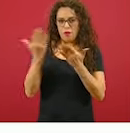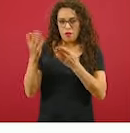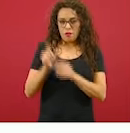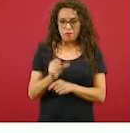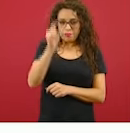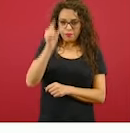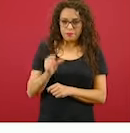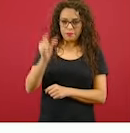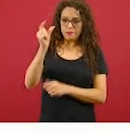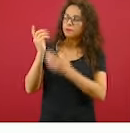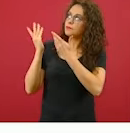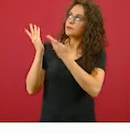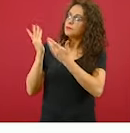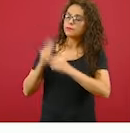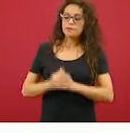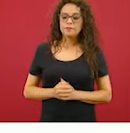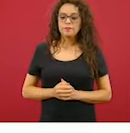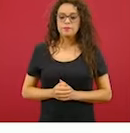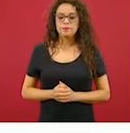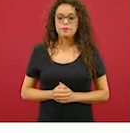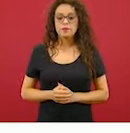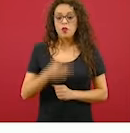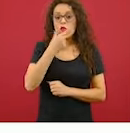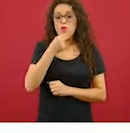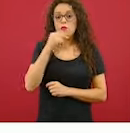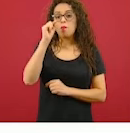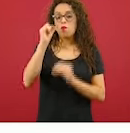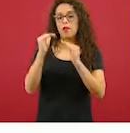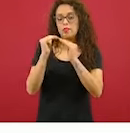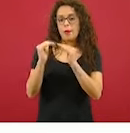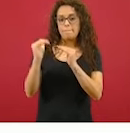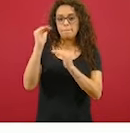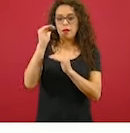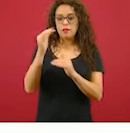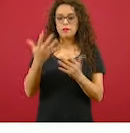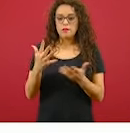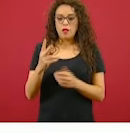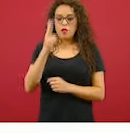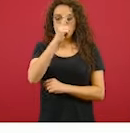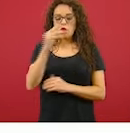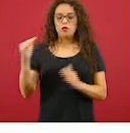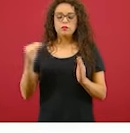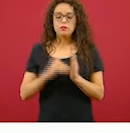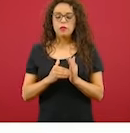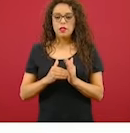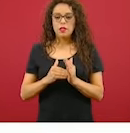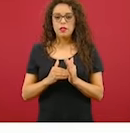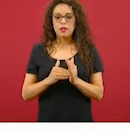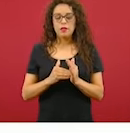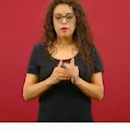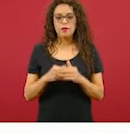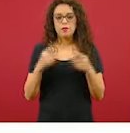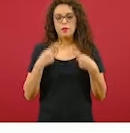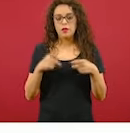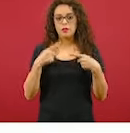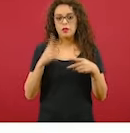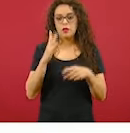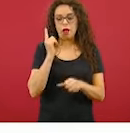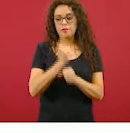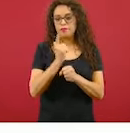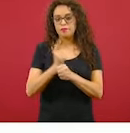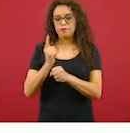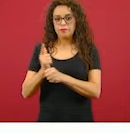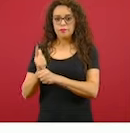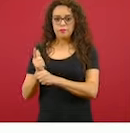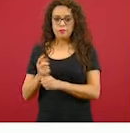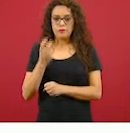hombres pudieran llevar un poco la delantera en alrededor de 2.000 de las personas identificadas en cada